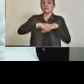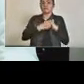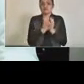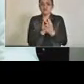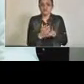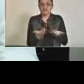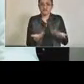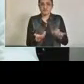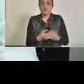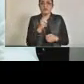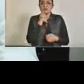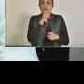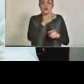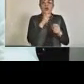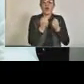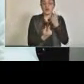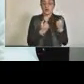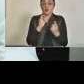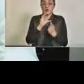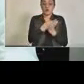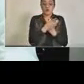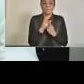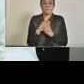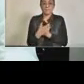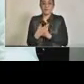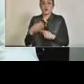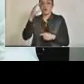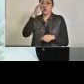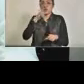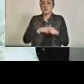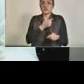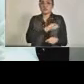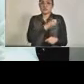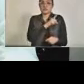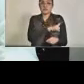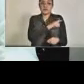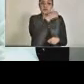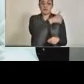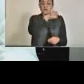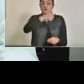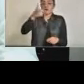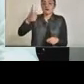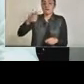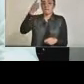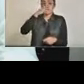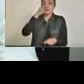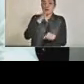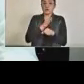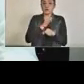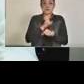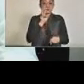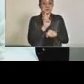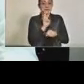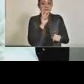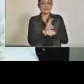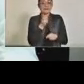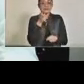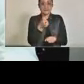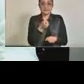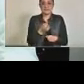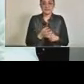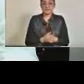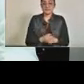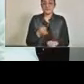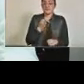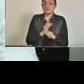se están generando comités de cultura de salud en cada uno de ellos para que esté esta supervisión. Entonces,